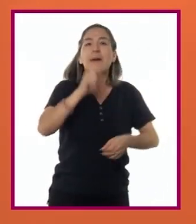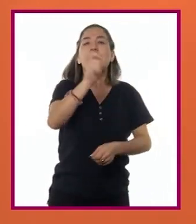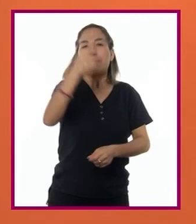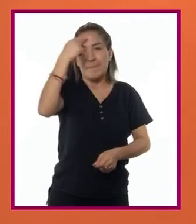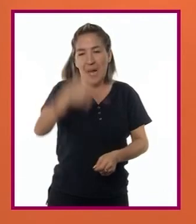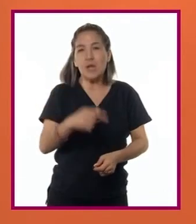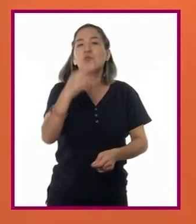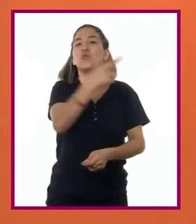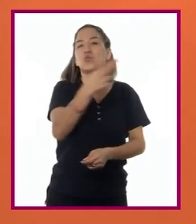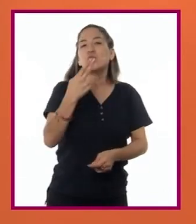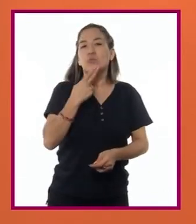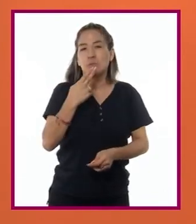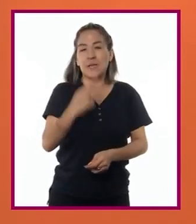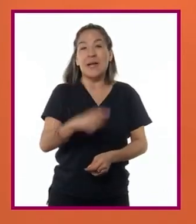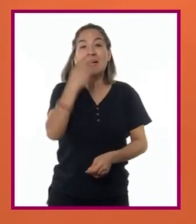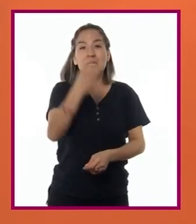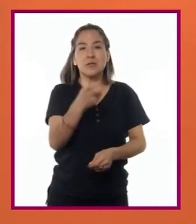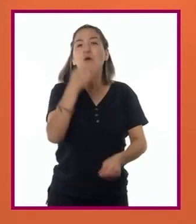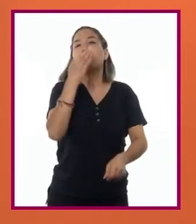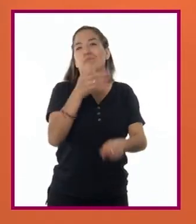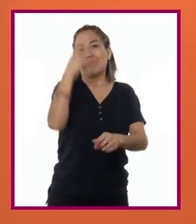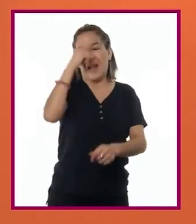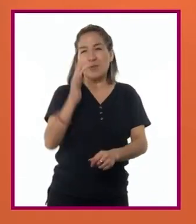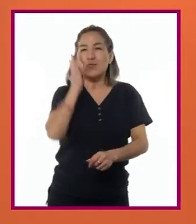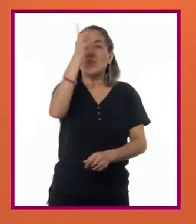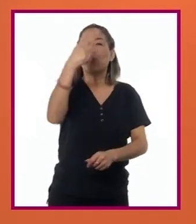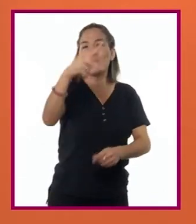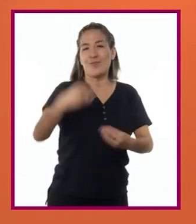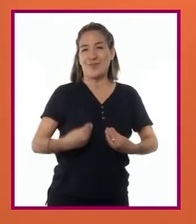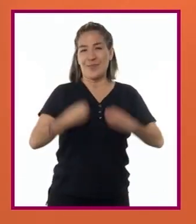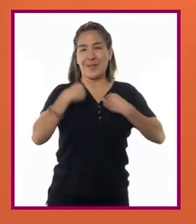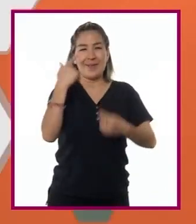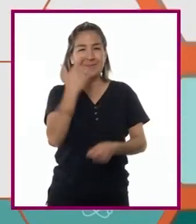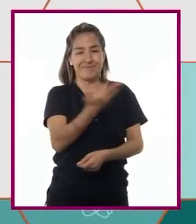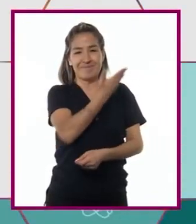serán muy útiles a lo largo de la vida. Vamos a verlo.